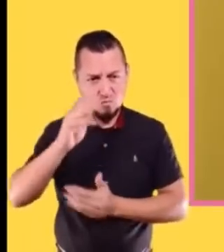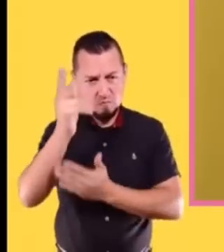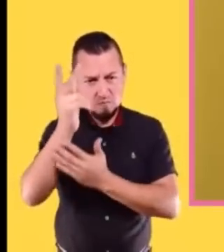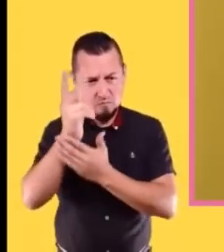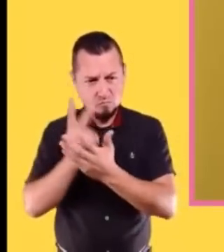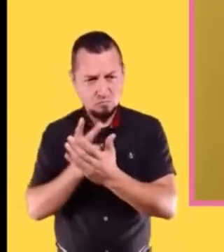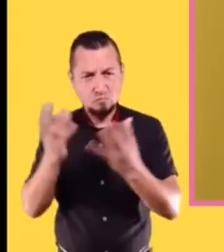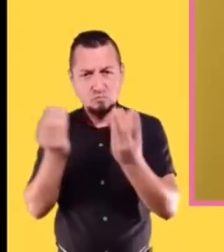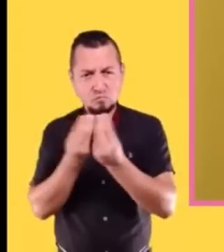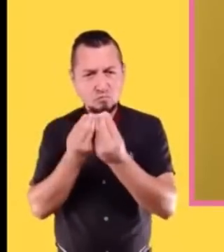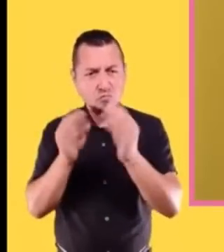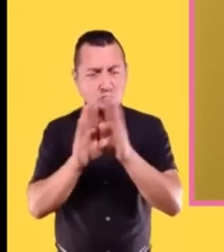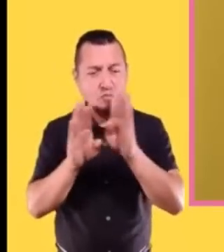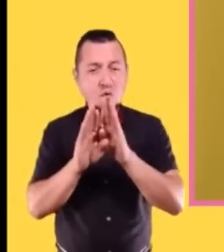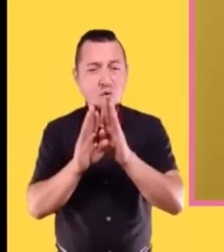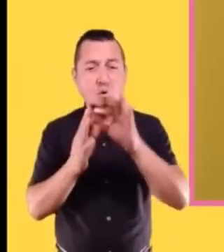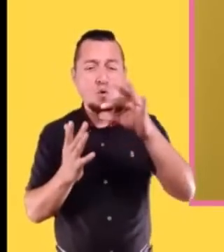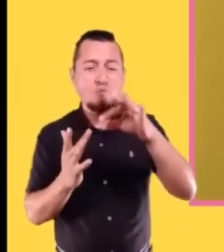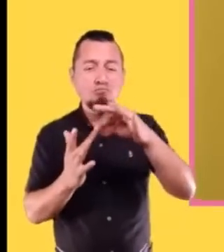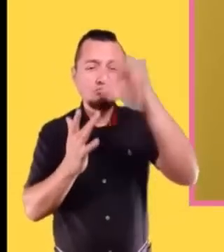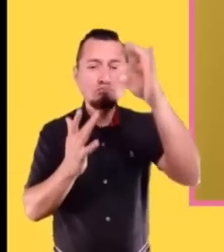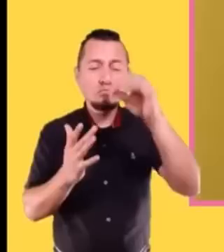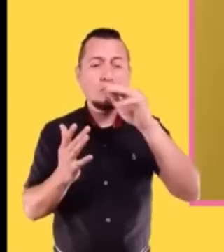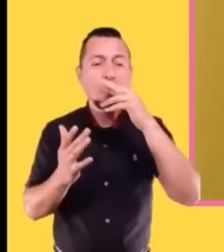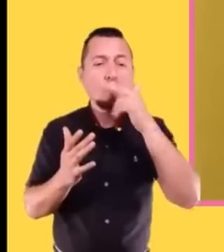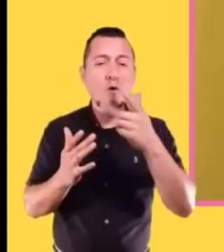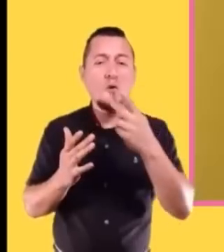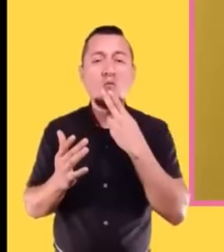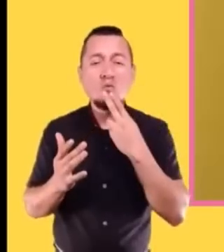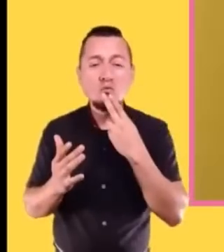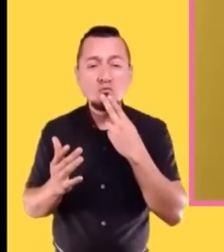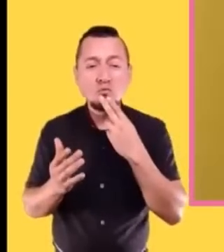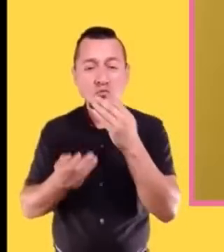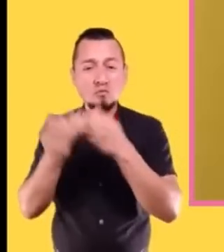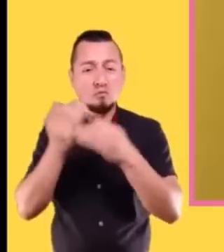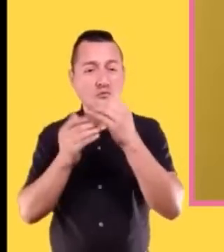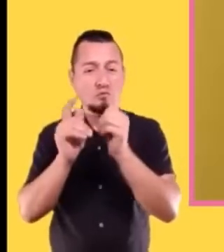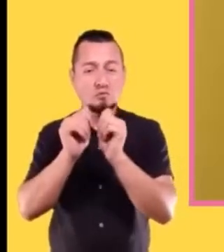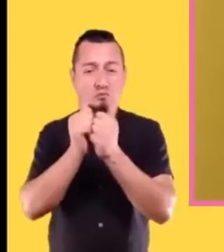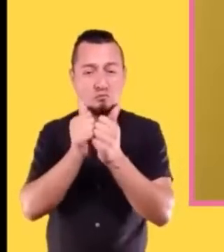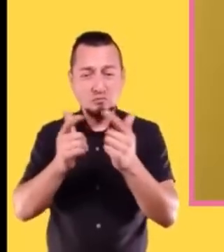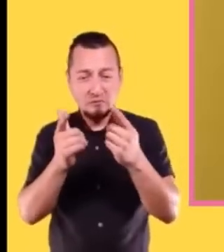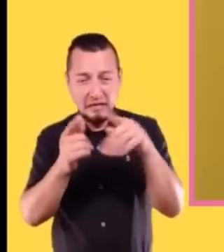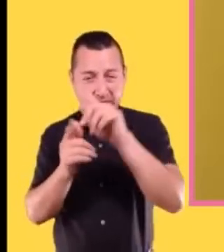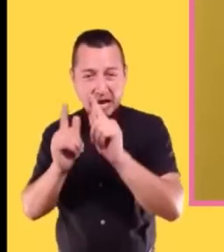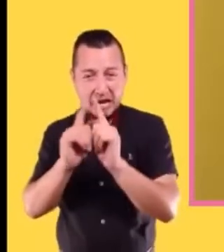fichero donde tú eliges lo que funciona. Por eso es que ahora ya no ven una secuencia en los libros. Entonces